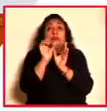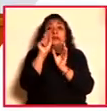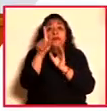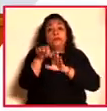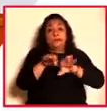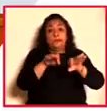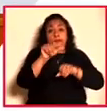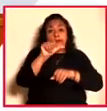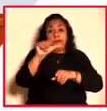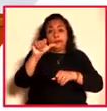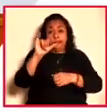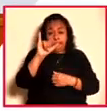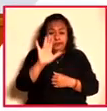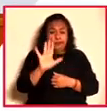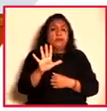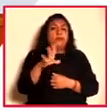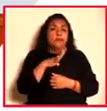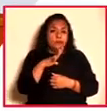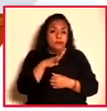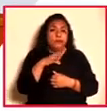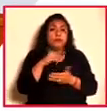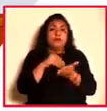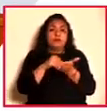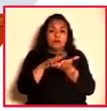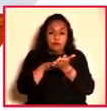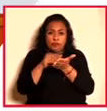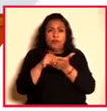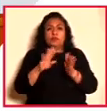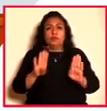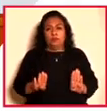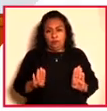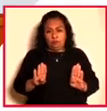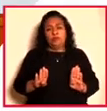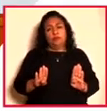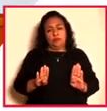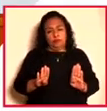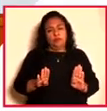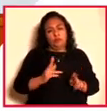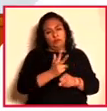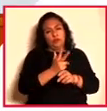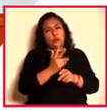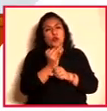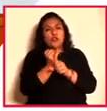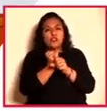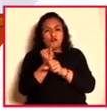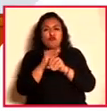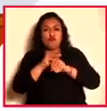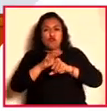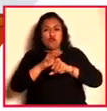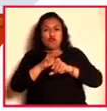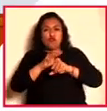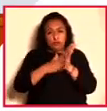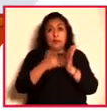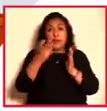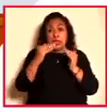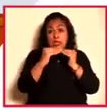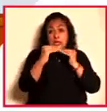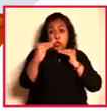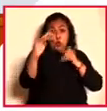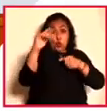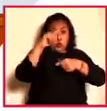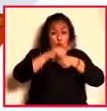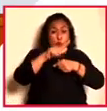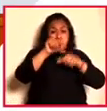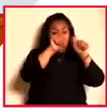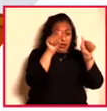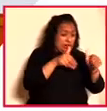imágenes, prevalece un registro de carácter documental. Lo que nos permite también la horizontalidad de la cultura es que desde el arte